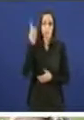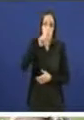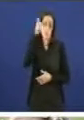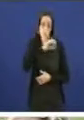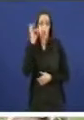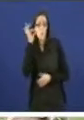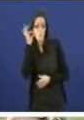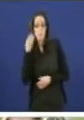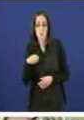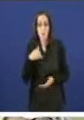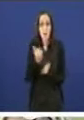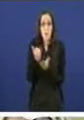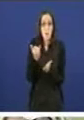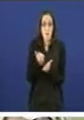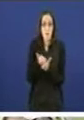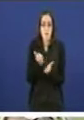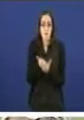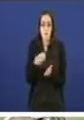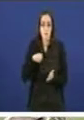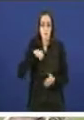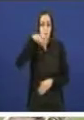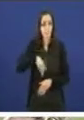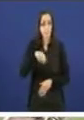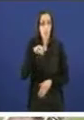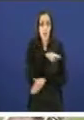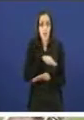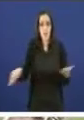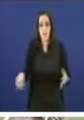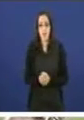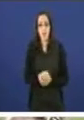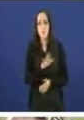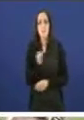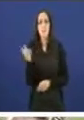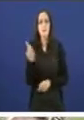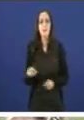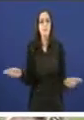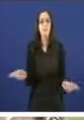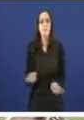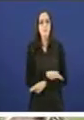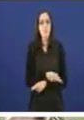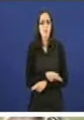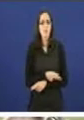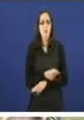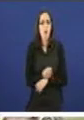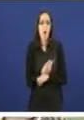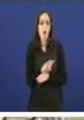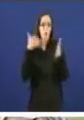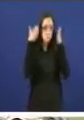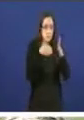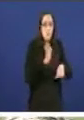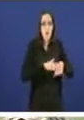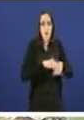profesores nas aulas do ensino público galego. Eliminou tamén, efectivamente, horas que dedicaba ao